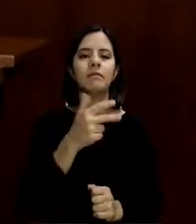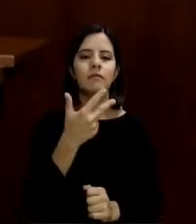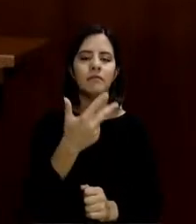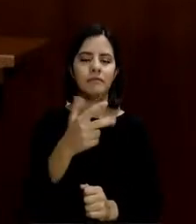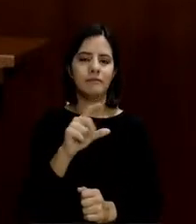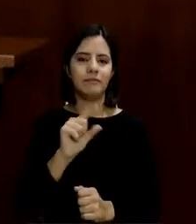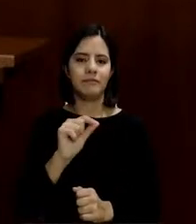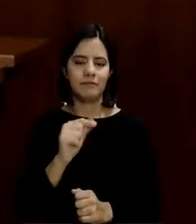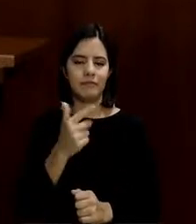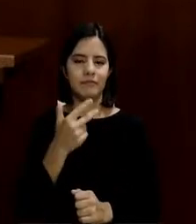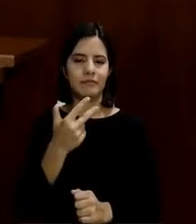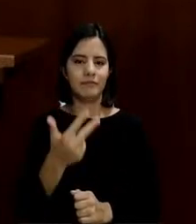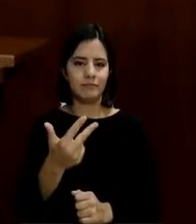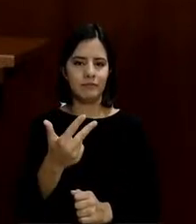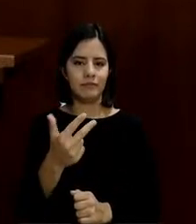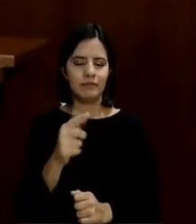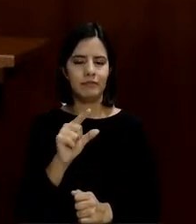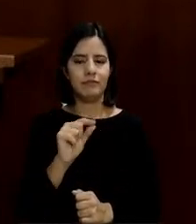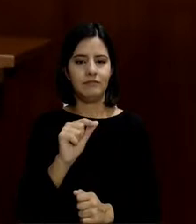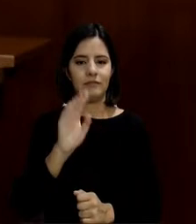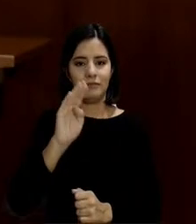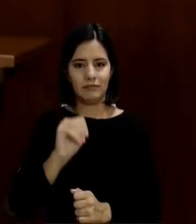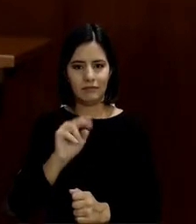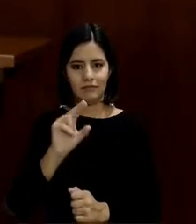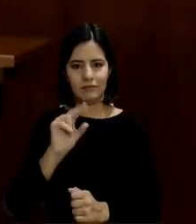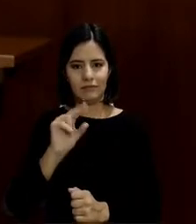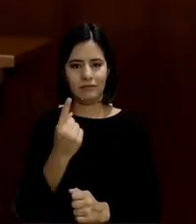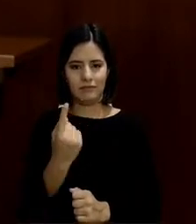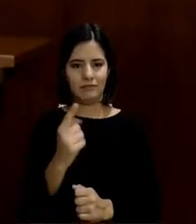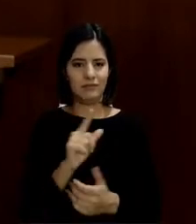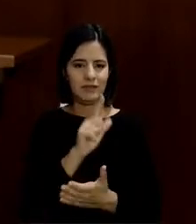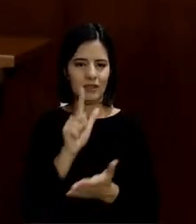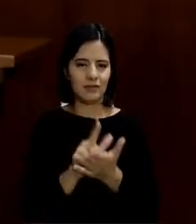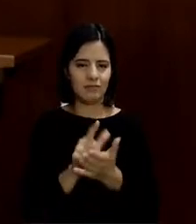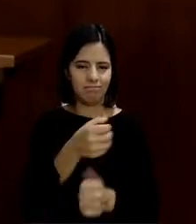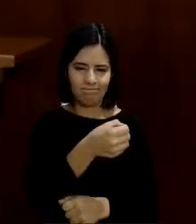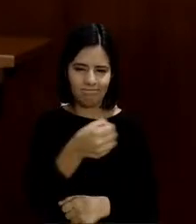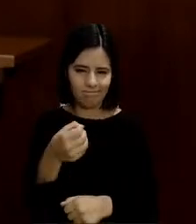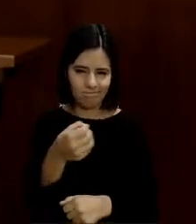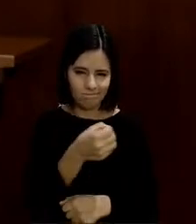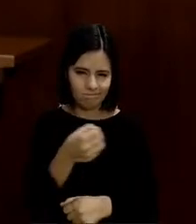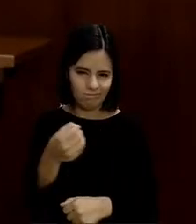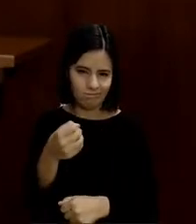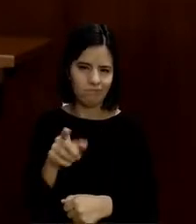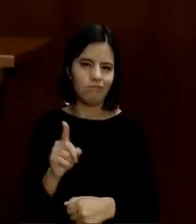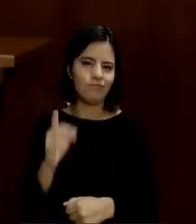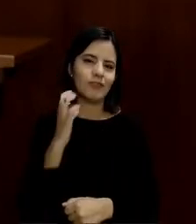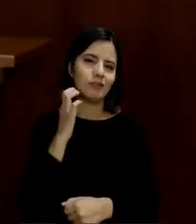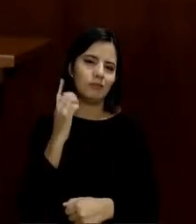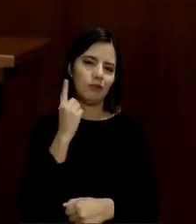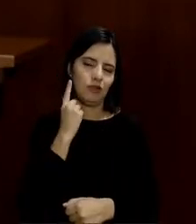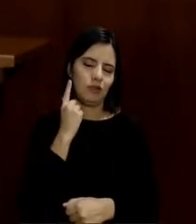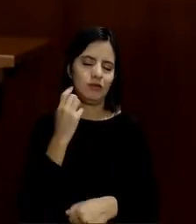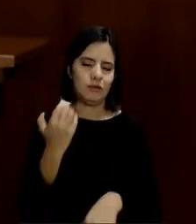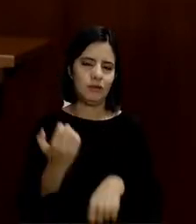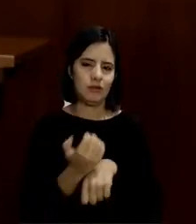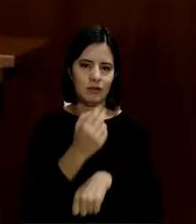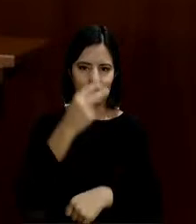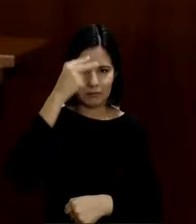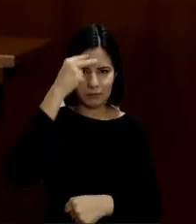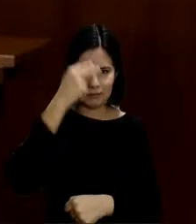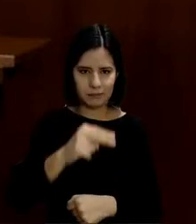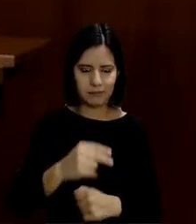28, 78, 79 y 81 de la Ley Orgánica del Poder Legislativo del Estado Libre y Soberano de